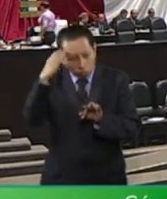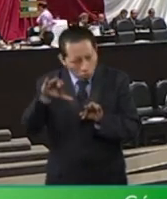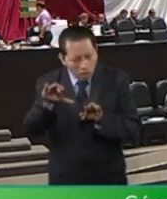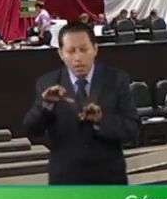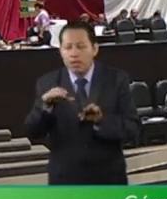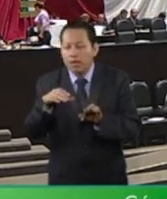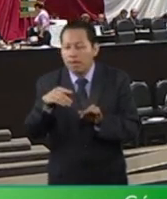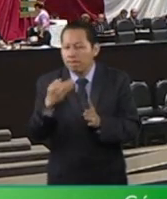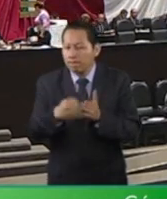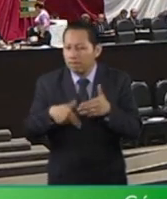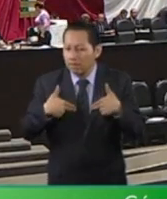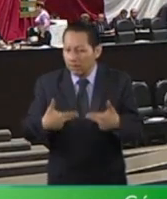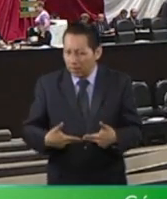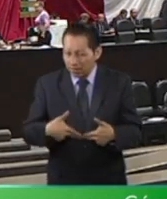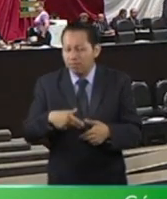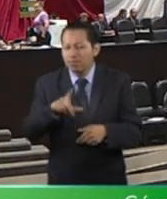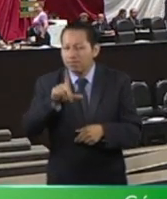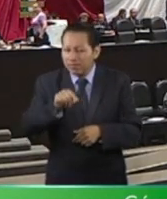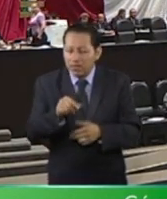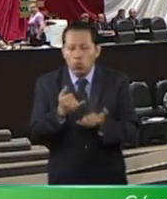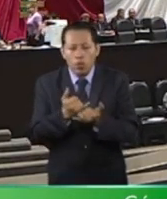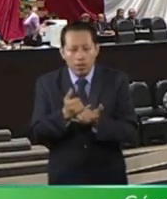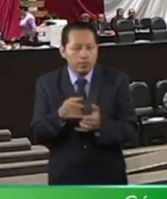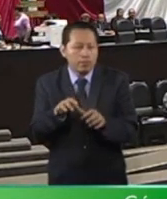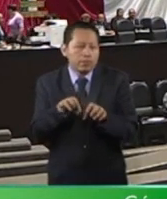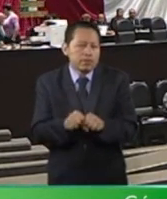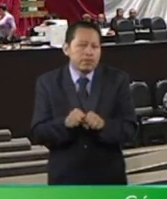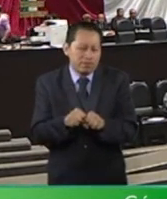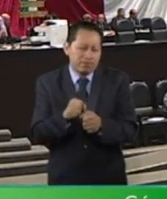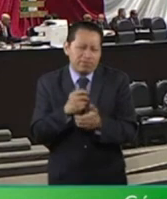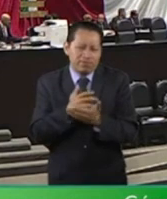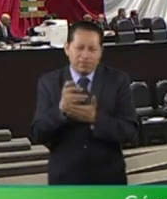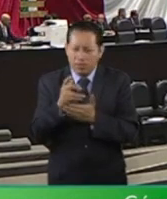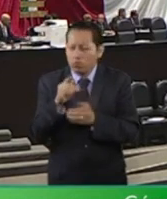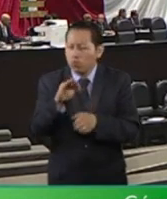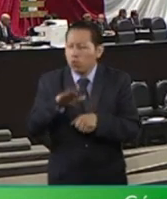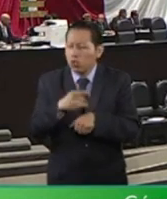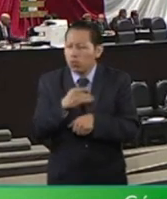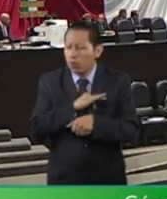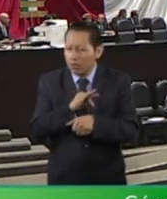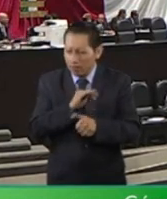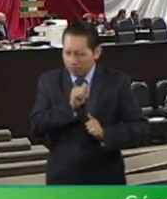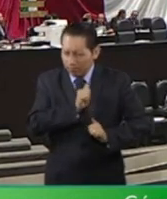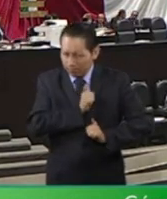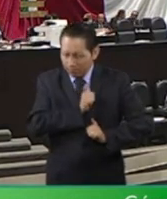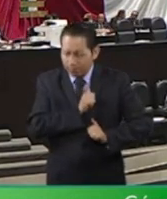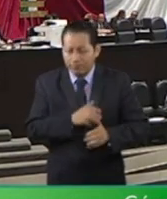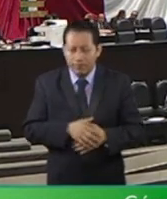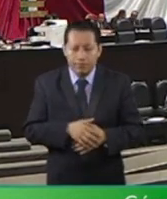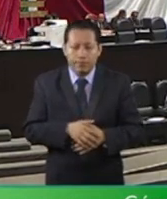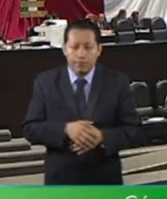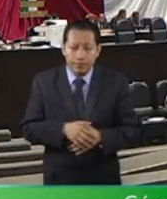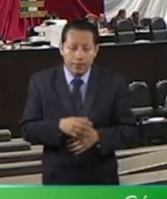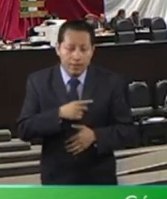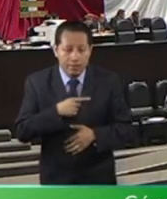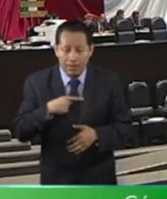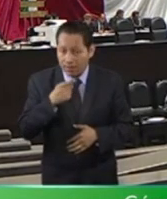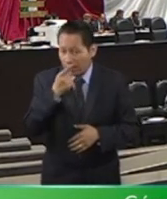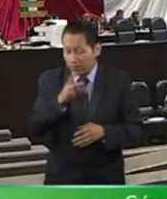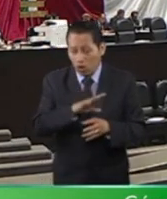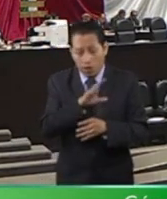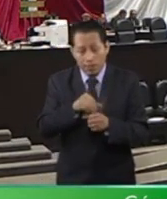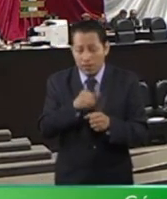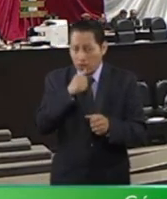y degradantes, así como detenciones arbitrarias presuntamente cometidas por las Fuerzas Armadas. Hay que decirlo con todas